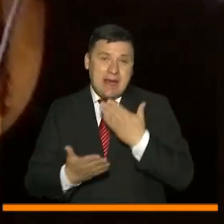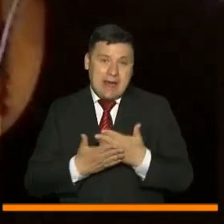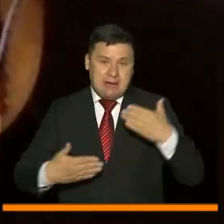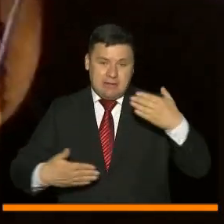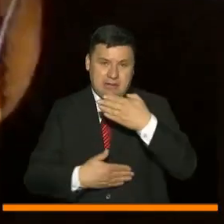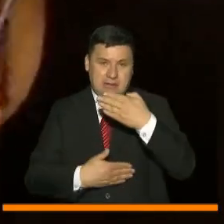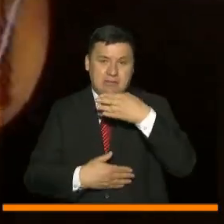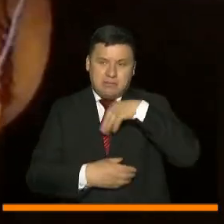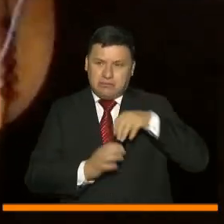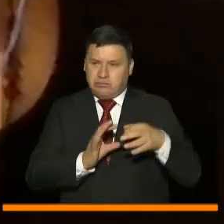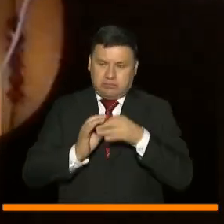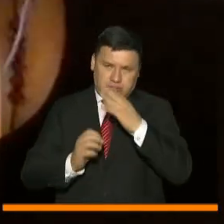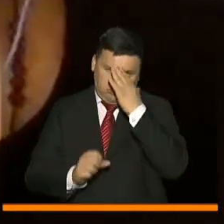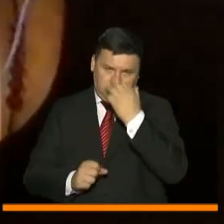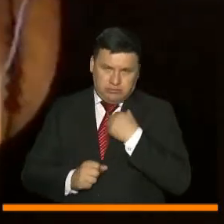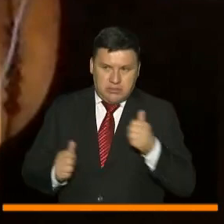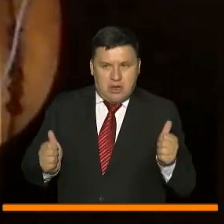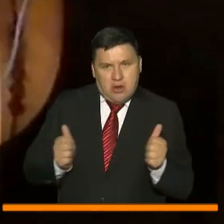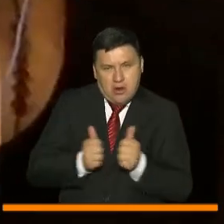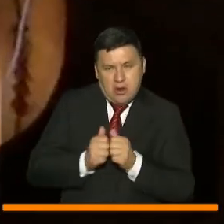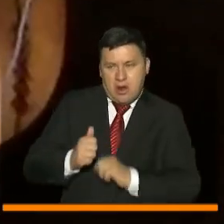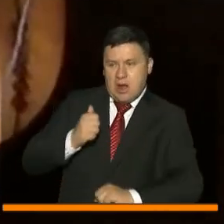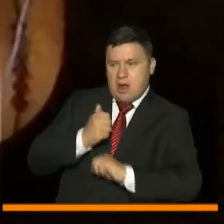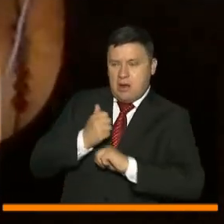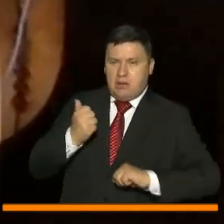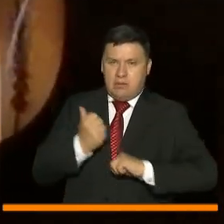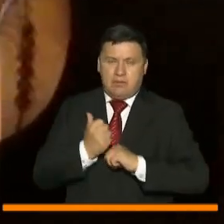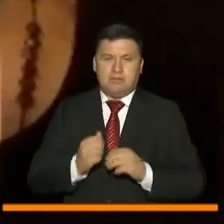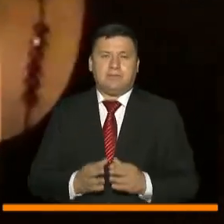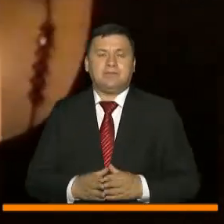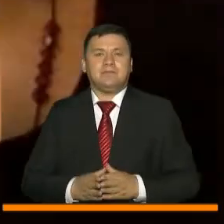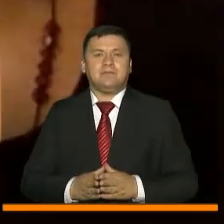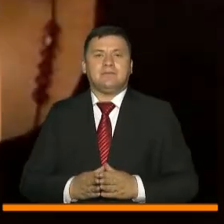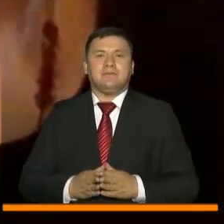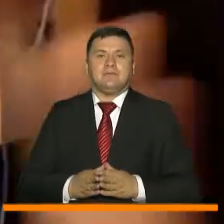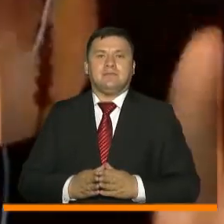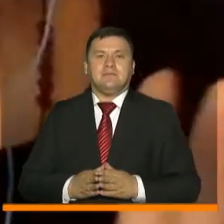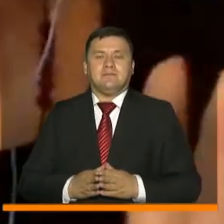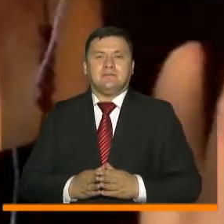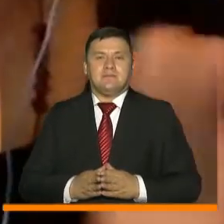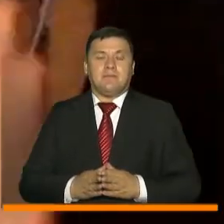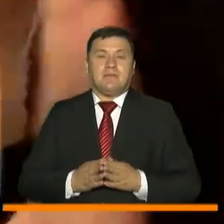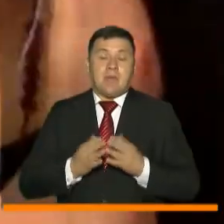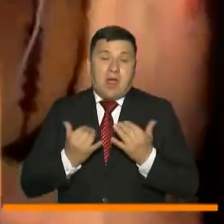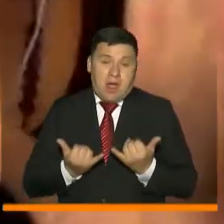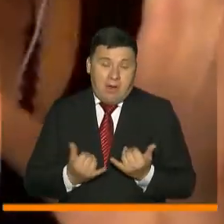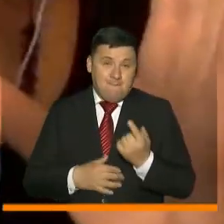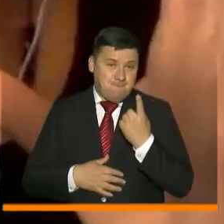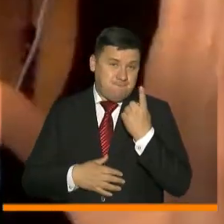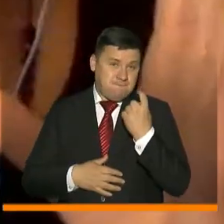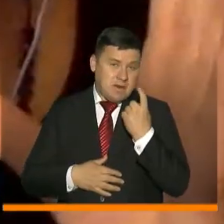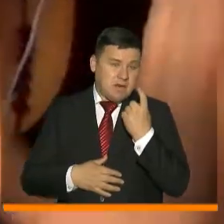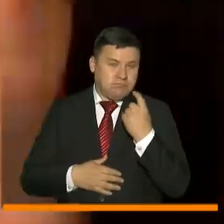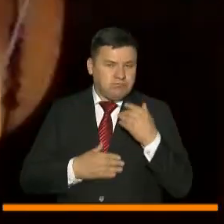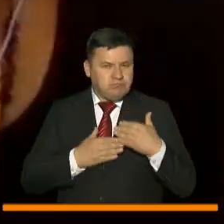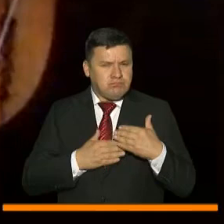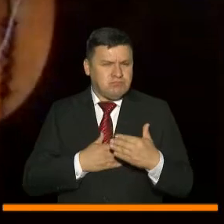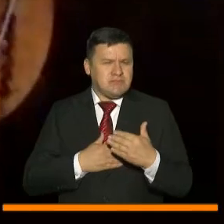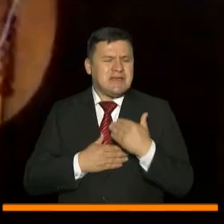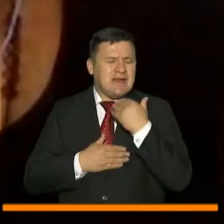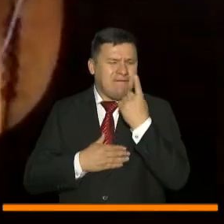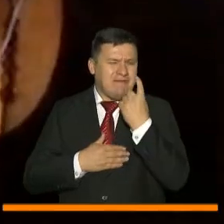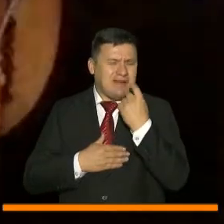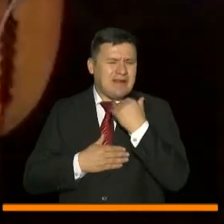fuerza pública por este apoyo, como lo decían al principio. Aún nos falta